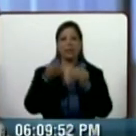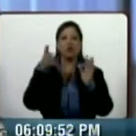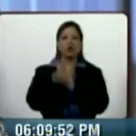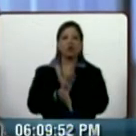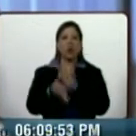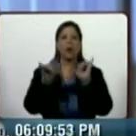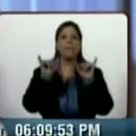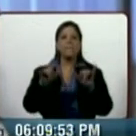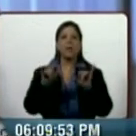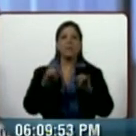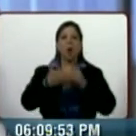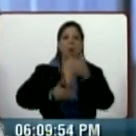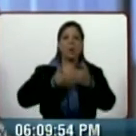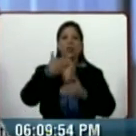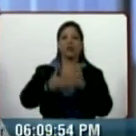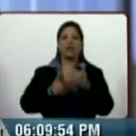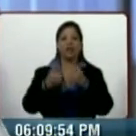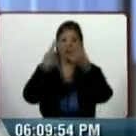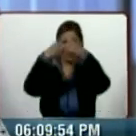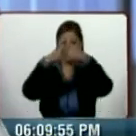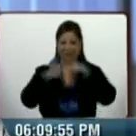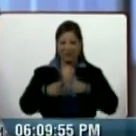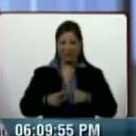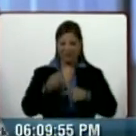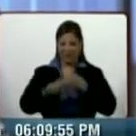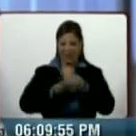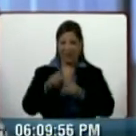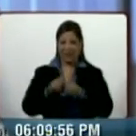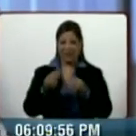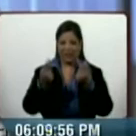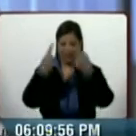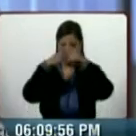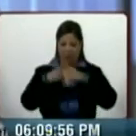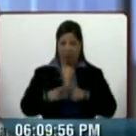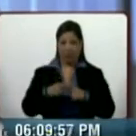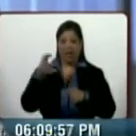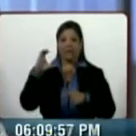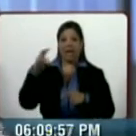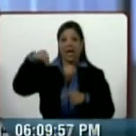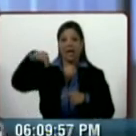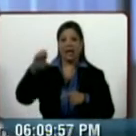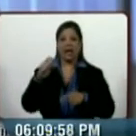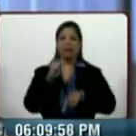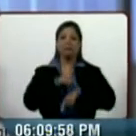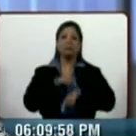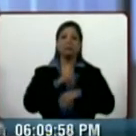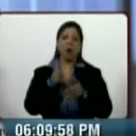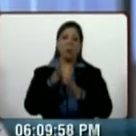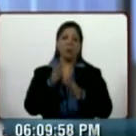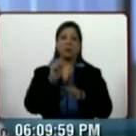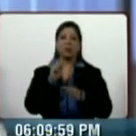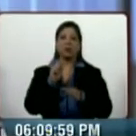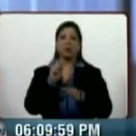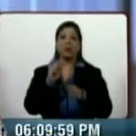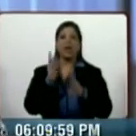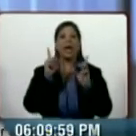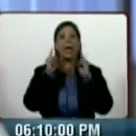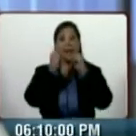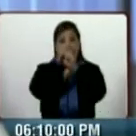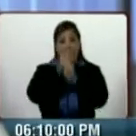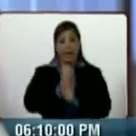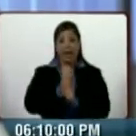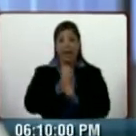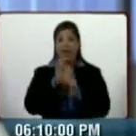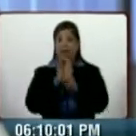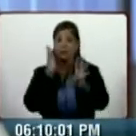mismo proceso de escrutinio que se estaba de totalización que se va a realizar dentro de unos minutos siempre y cuando por supuesto no haya